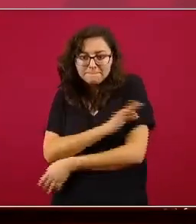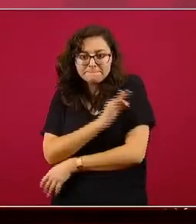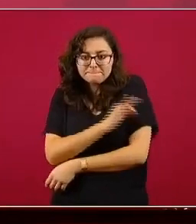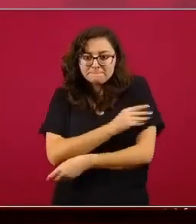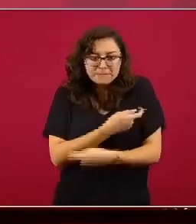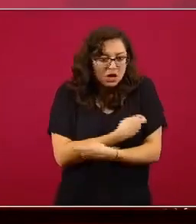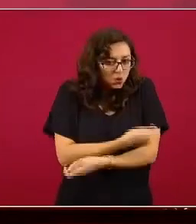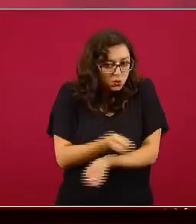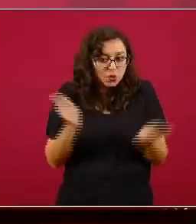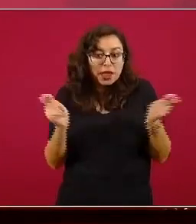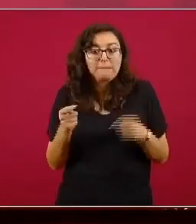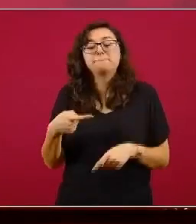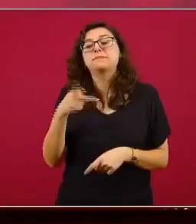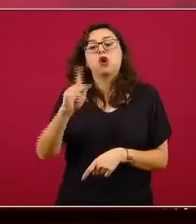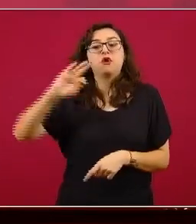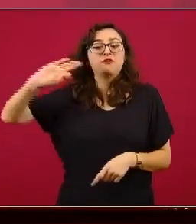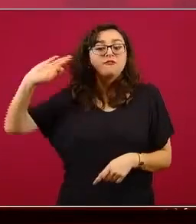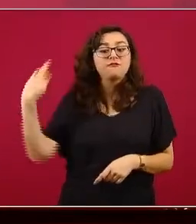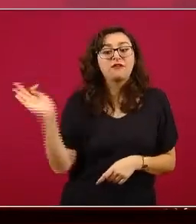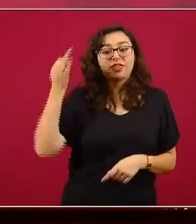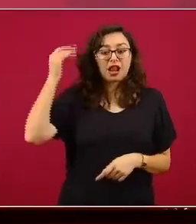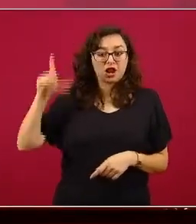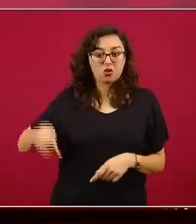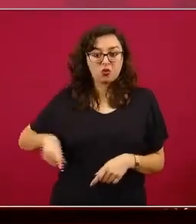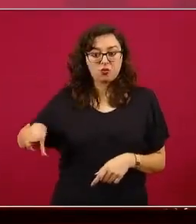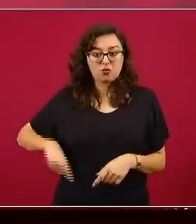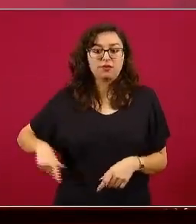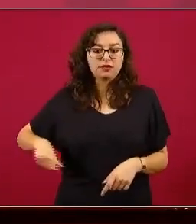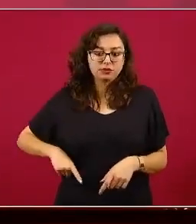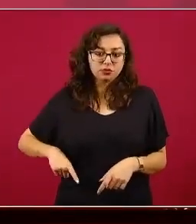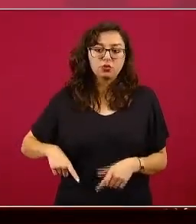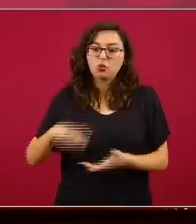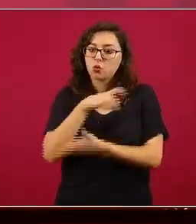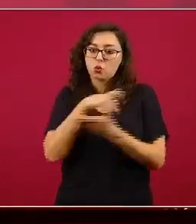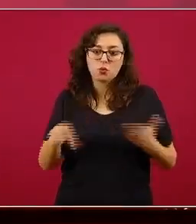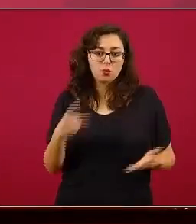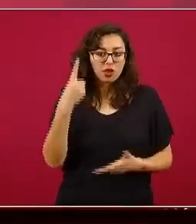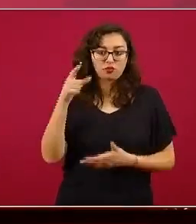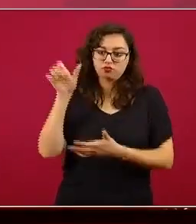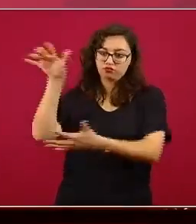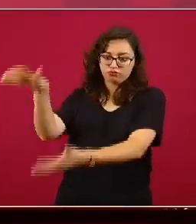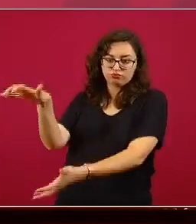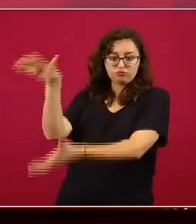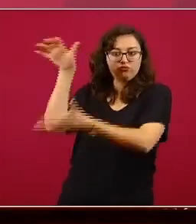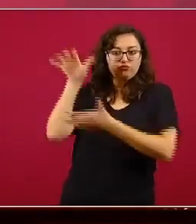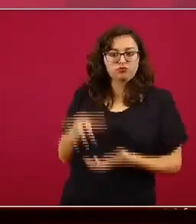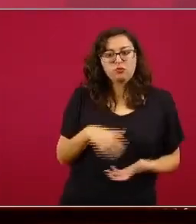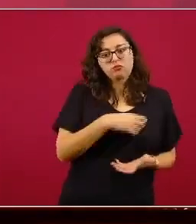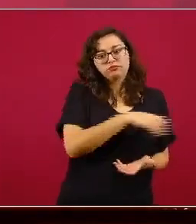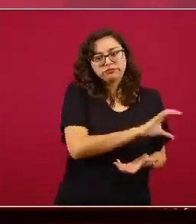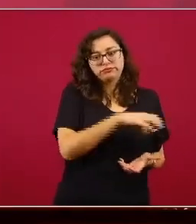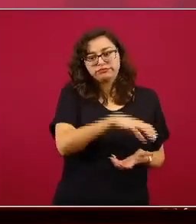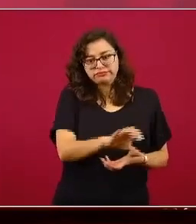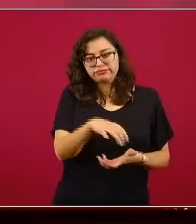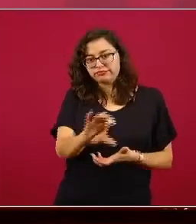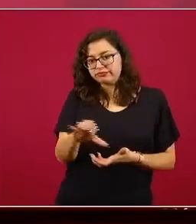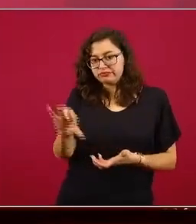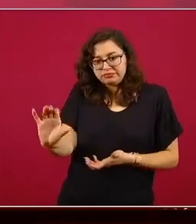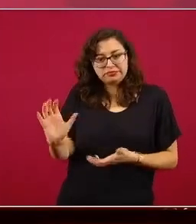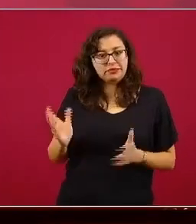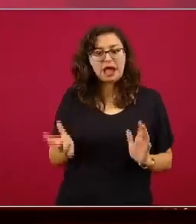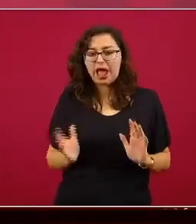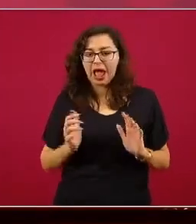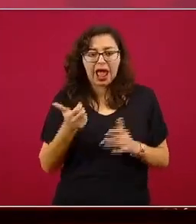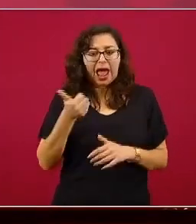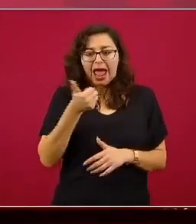vacunas. El gobierno federal de Estados Unidos es el comprador único de todas las vacunas que se usarán en Estados Unidos.